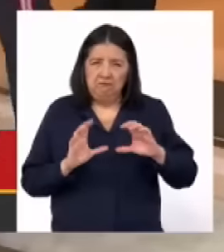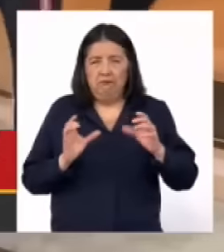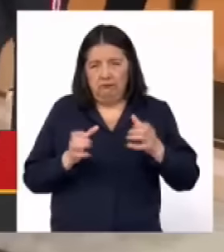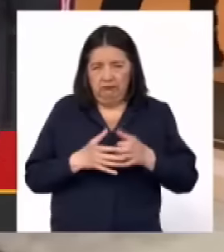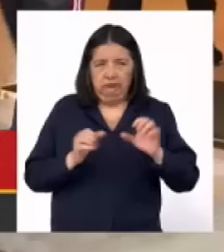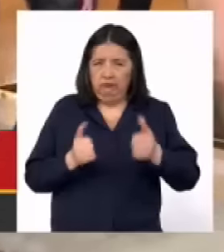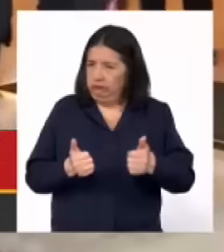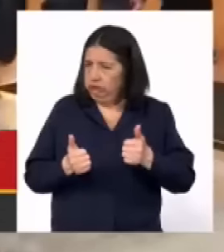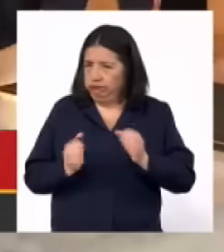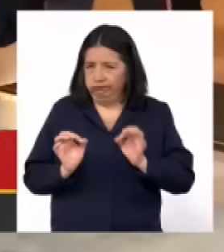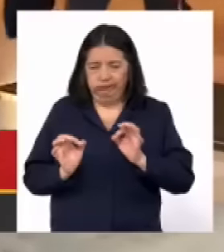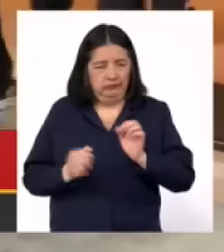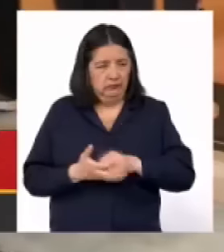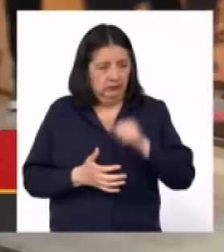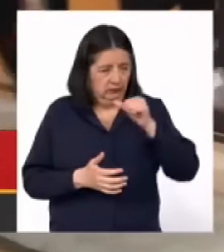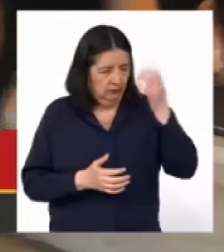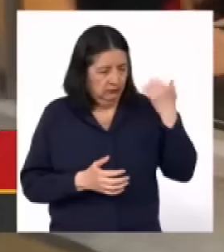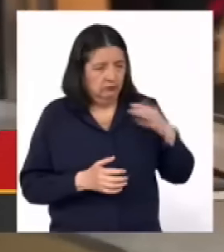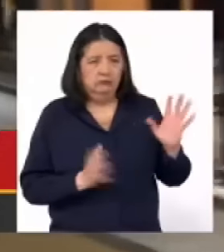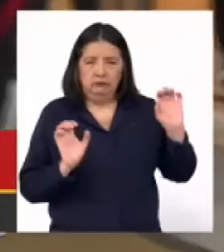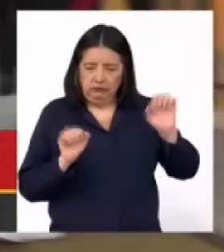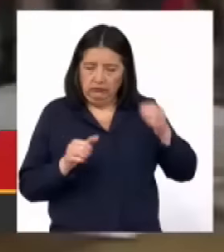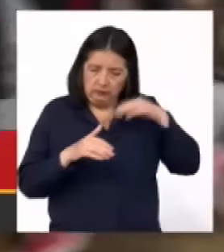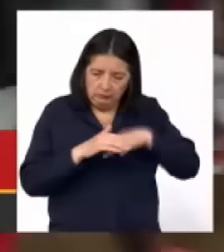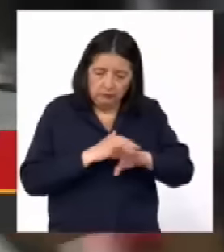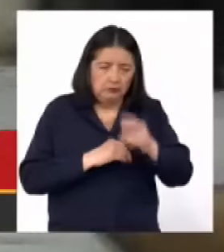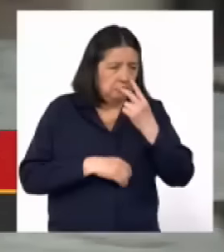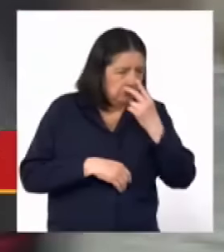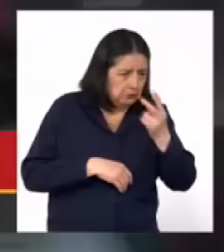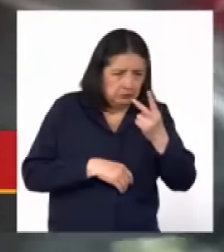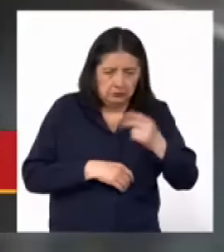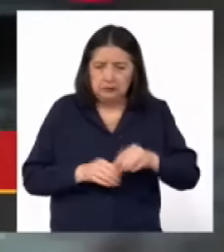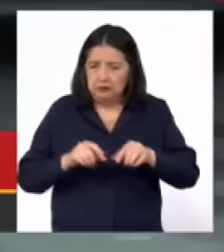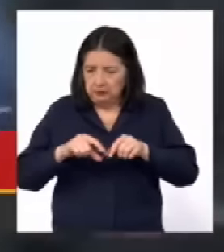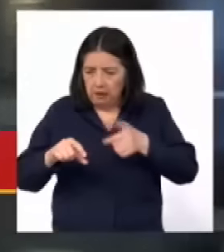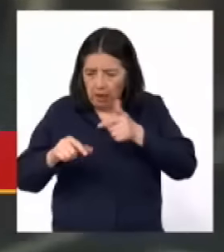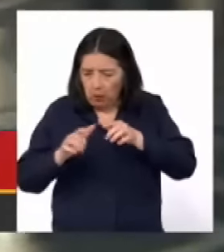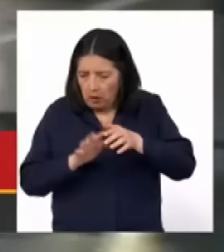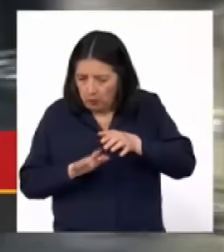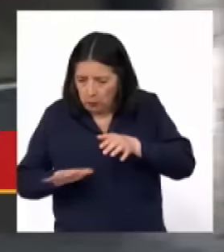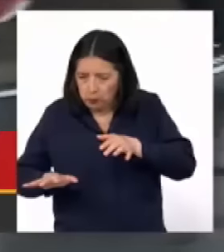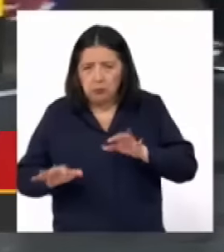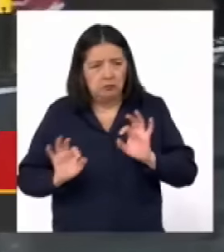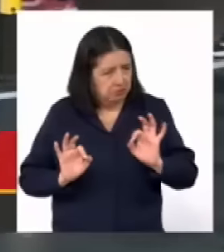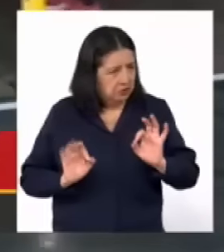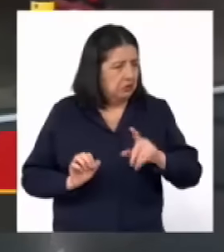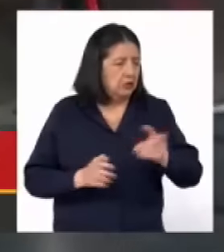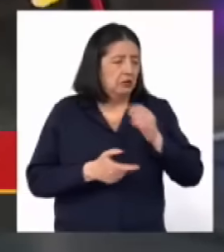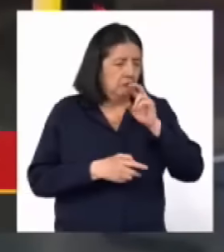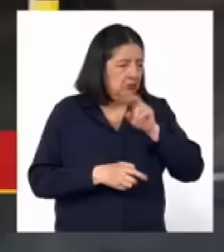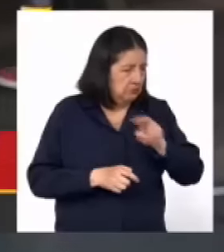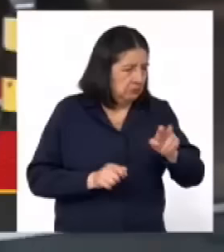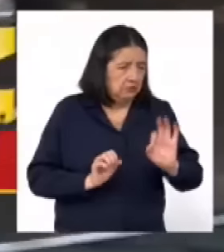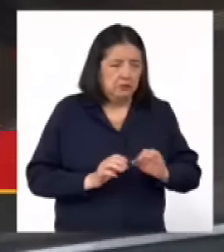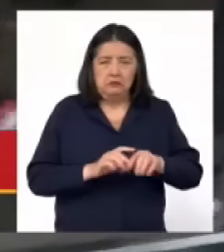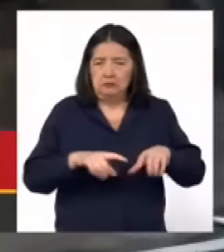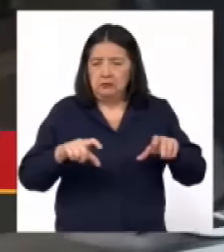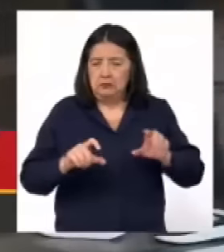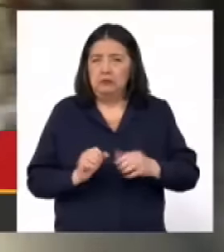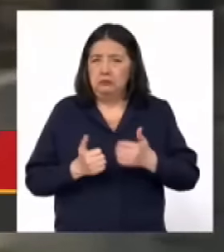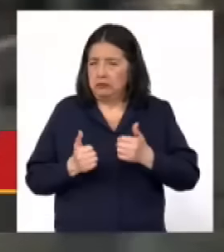está en excelentes condiciones. El día de ayer hemos estado adentro, hemos podido ver el drenaje, hemos pisado el terreno de juego. Hay un buen drenaje.